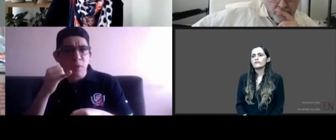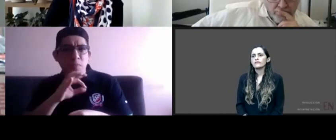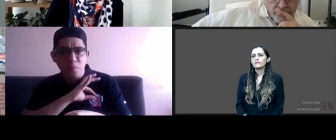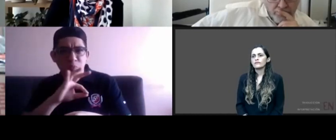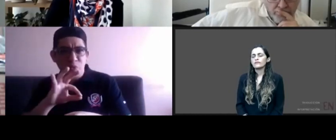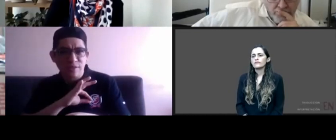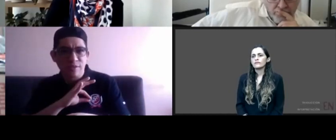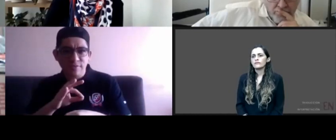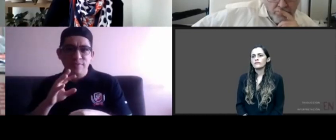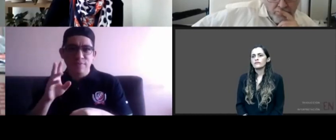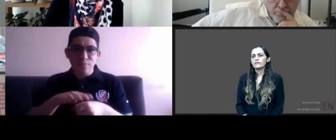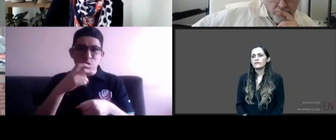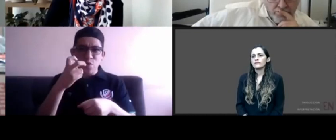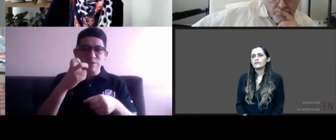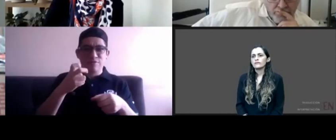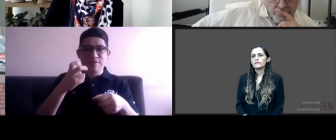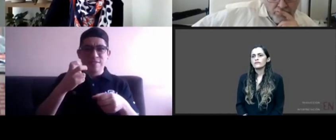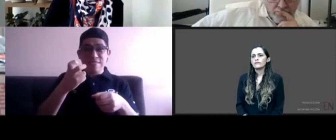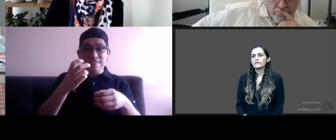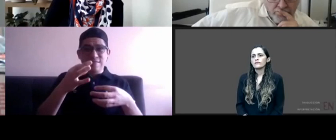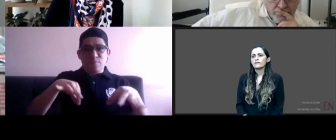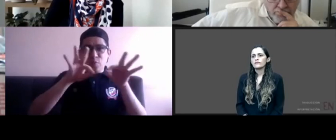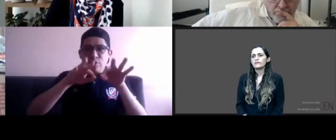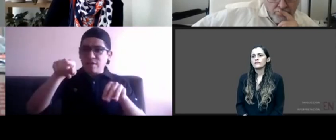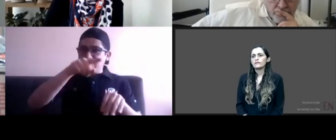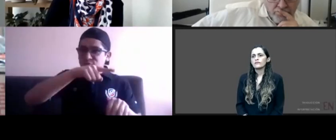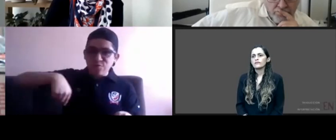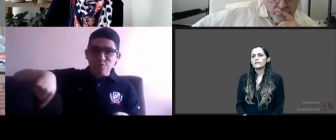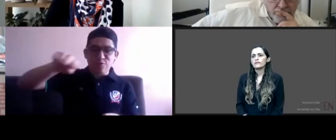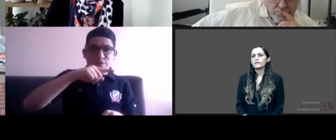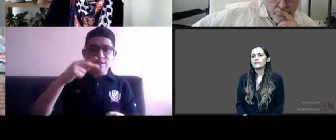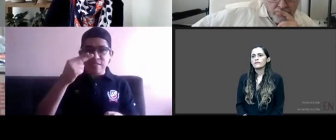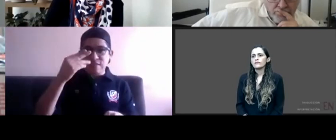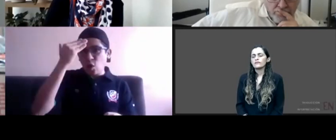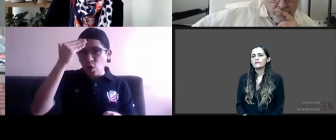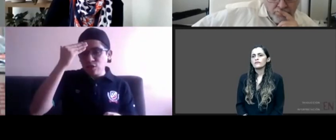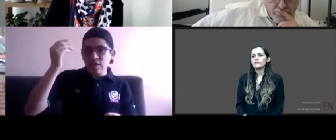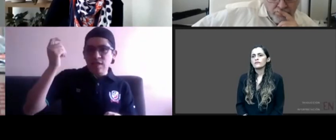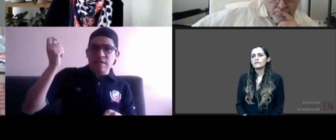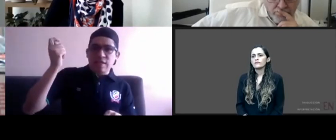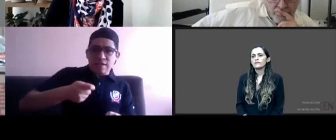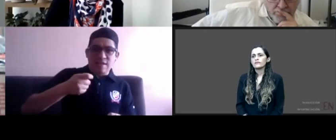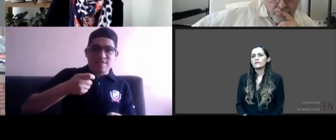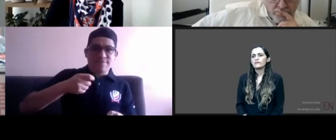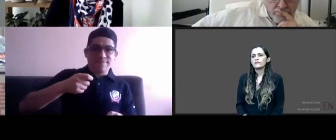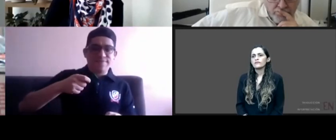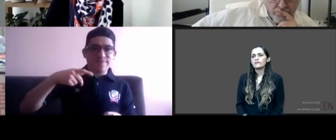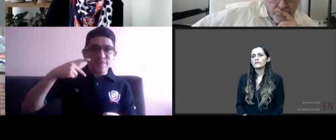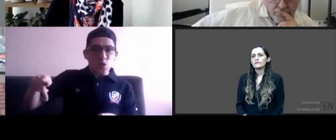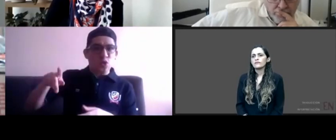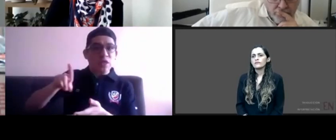que esté fortalecida, que esté adquirida, pueden acceder a una segunda lengua, al español en este caso.